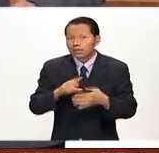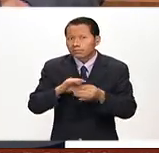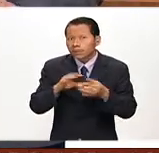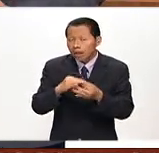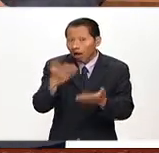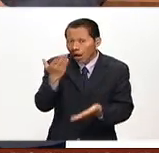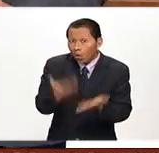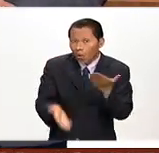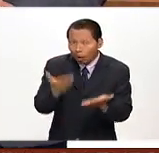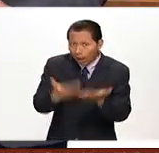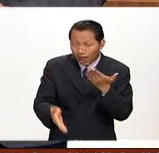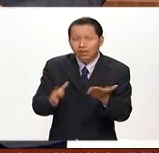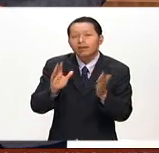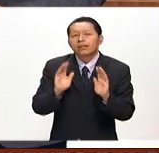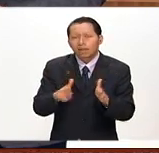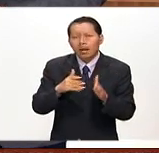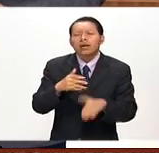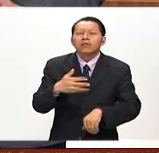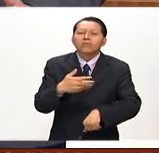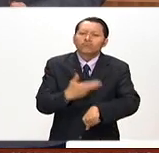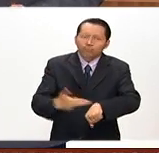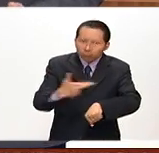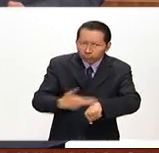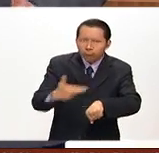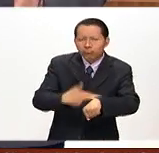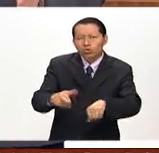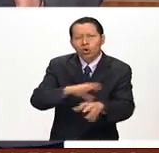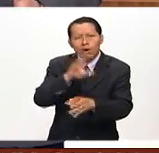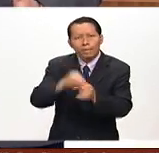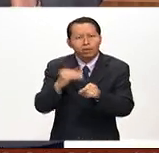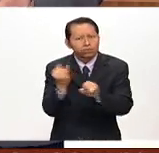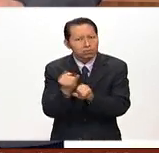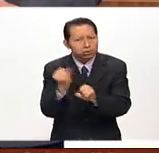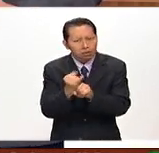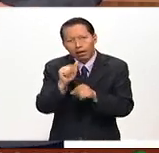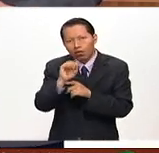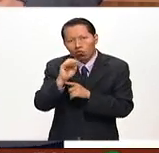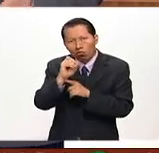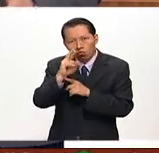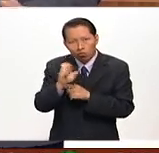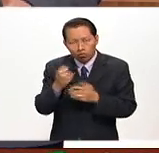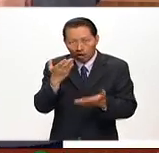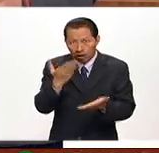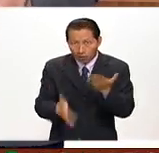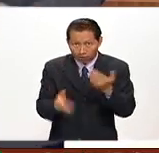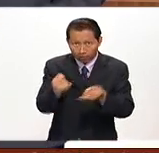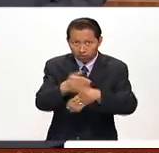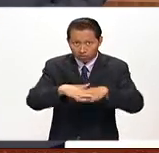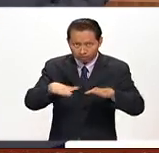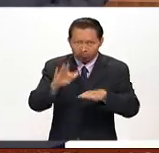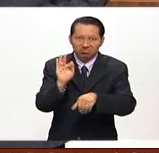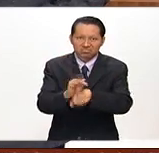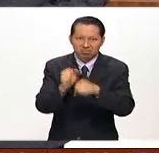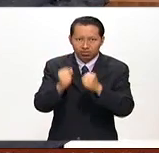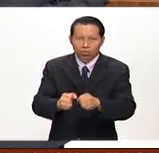de ahora todos los trámites se realizarán de forma electrónica. En su Afore, ahorra, su información está